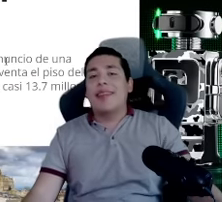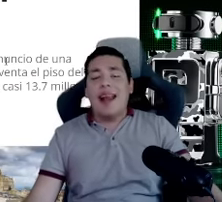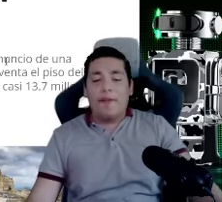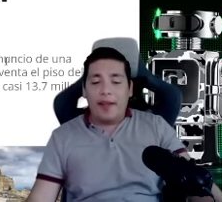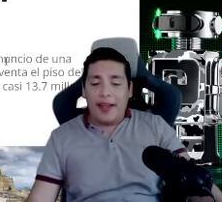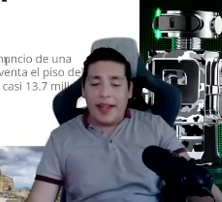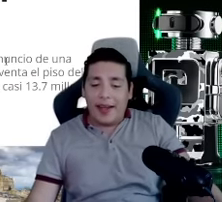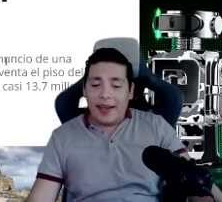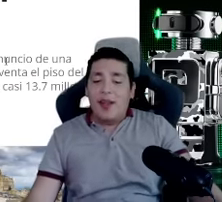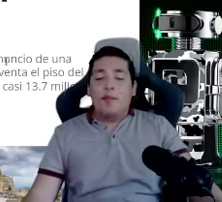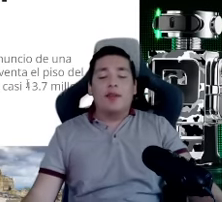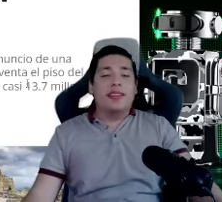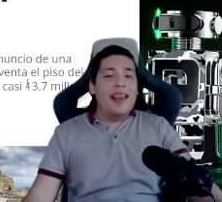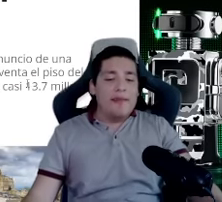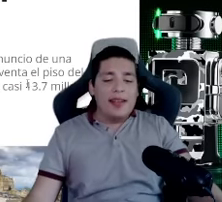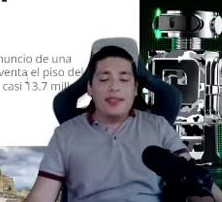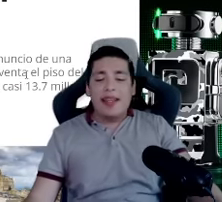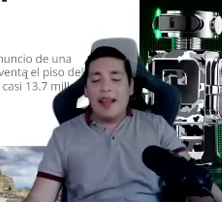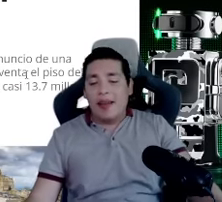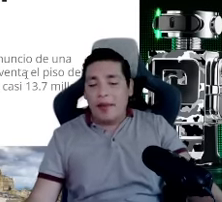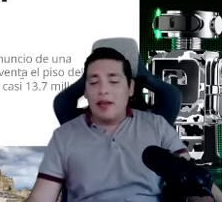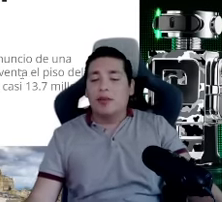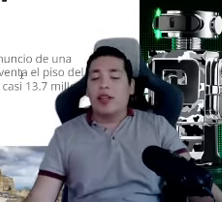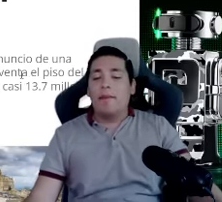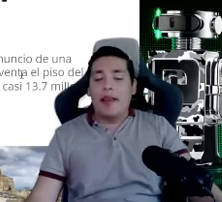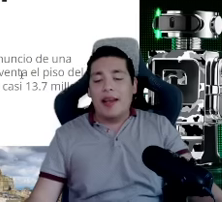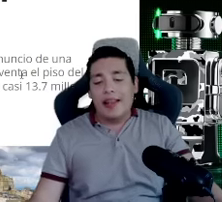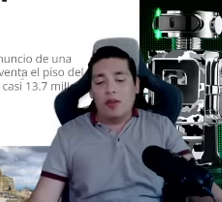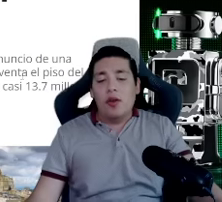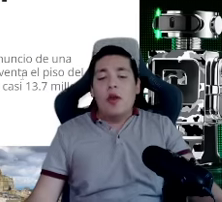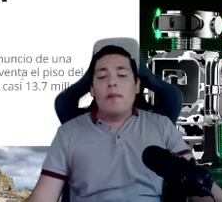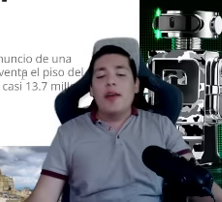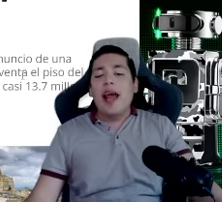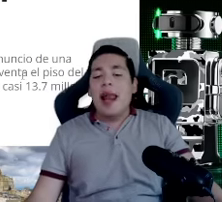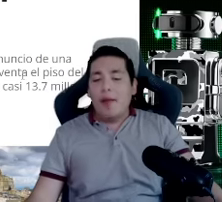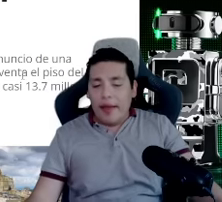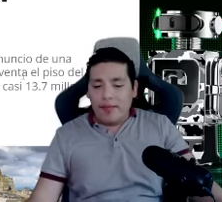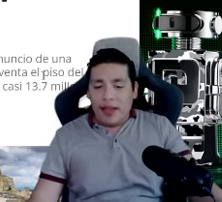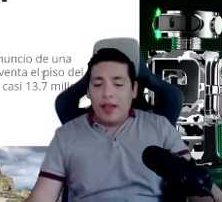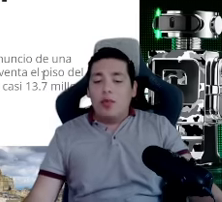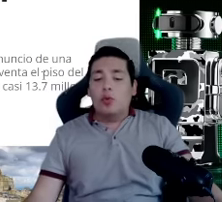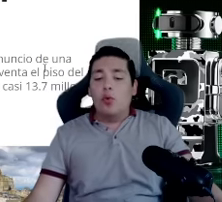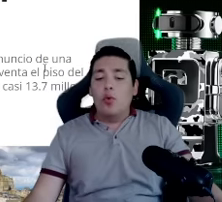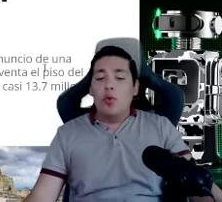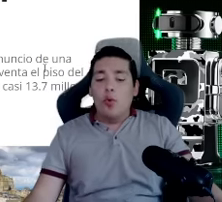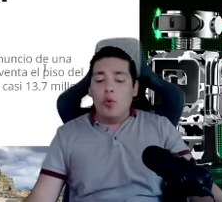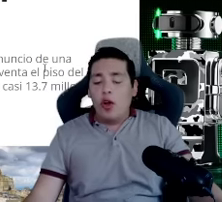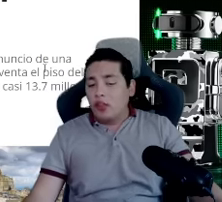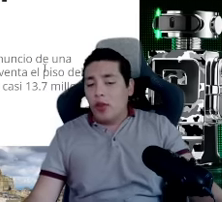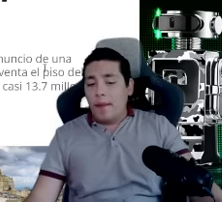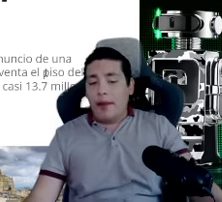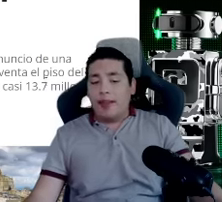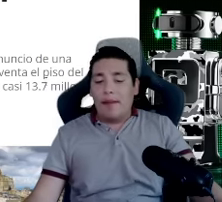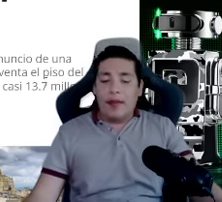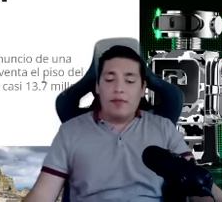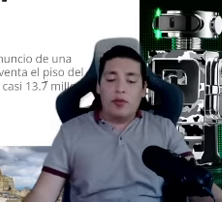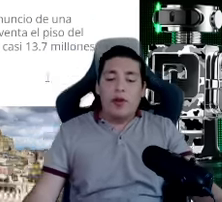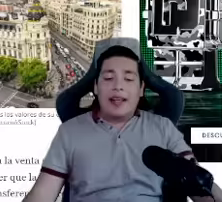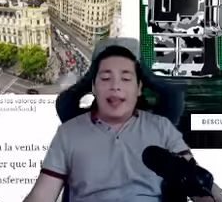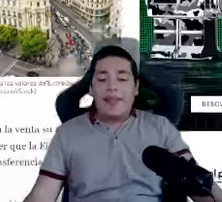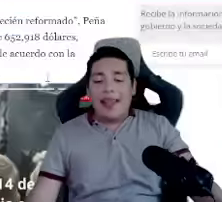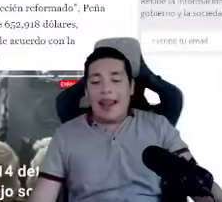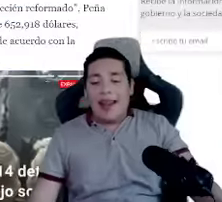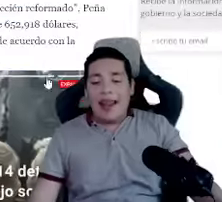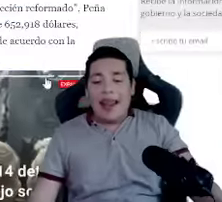parte de la fgr pues nada más y nada menos que Peña Nieto pone a la venta su lujoso departamento